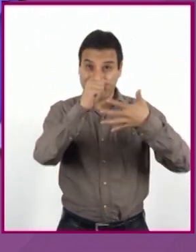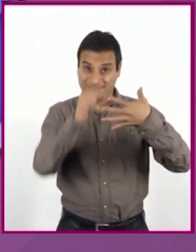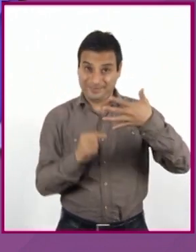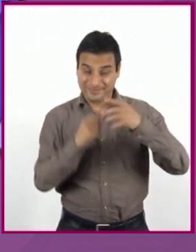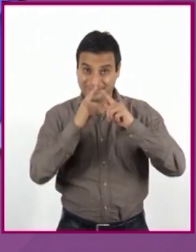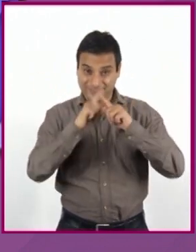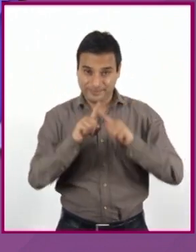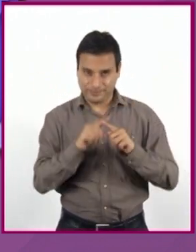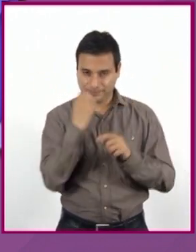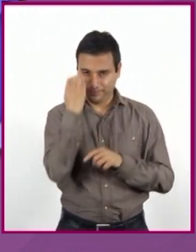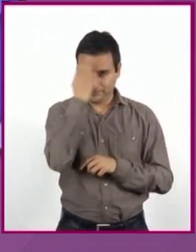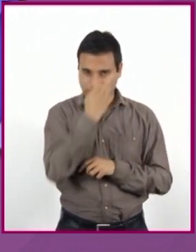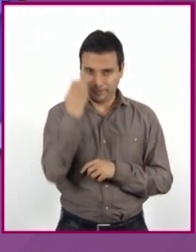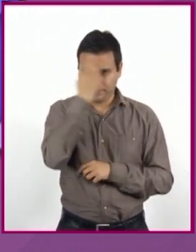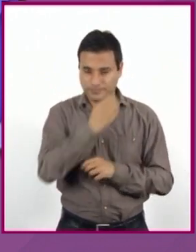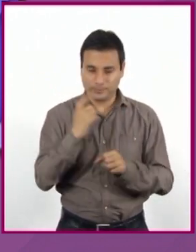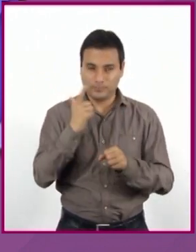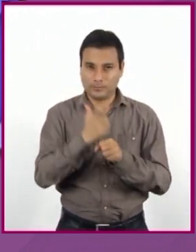siguiente.